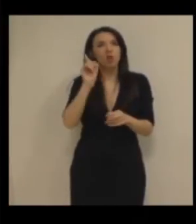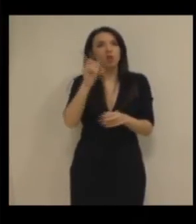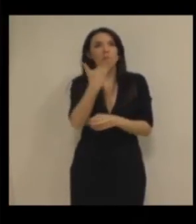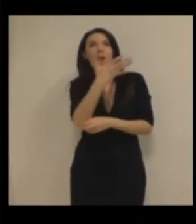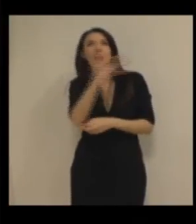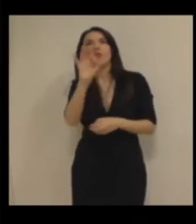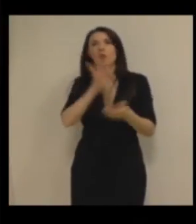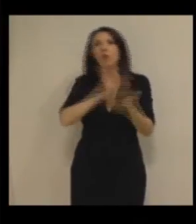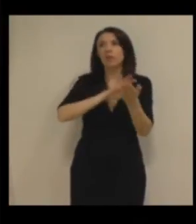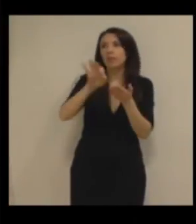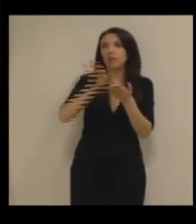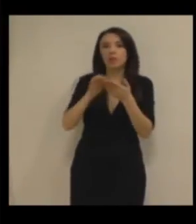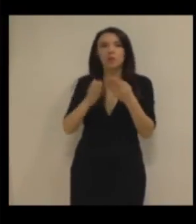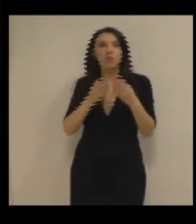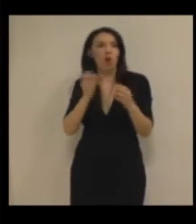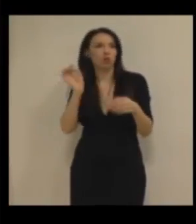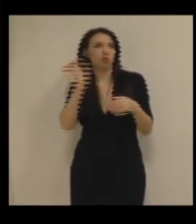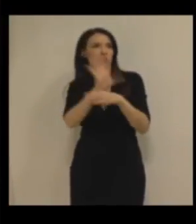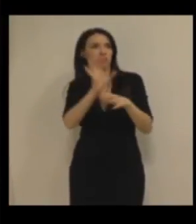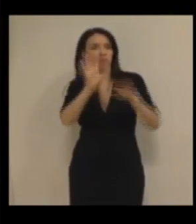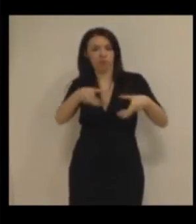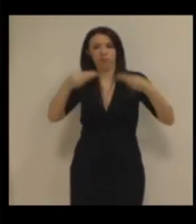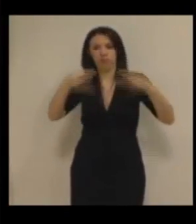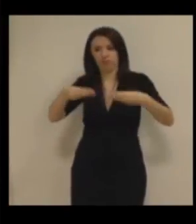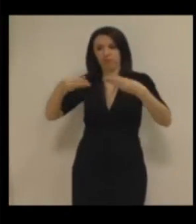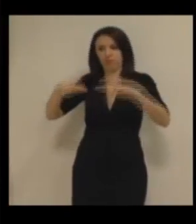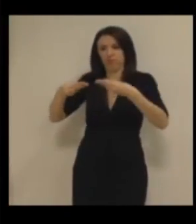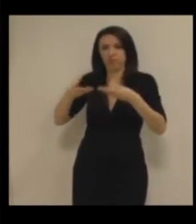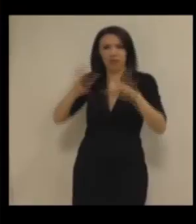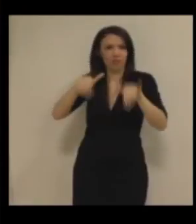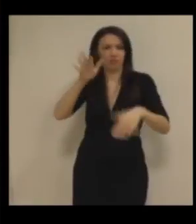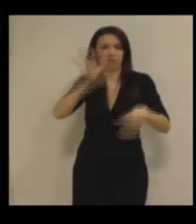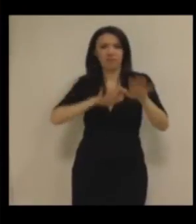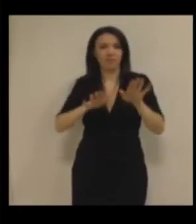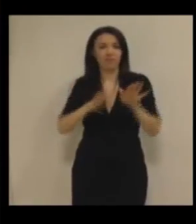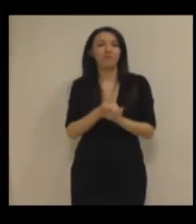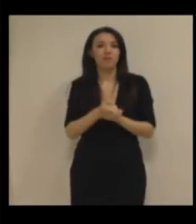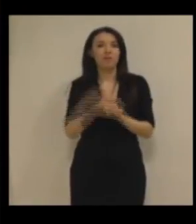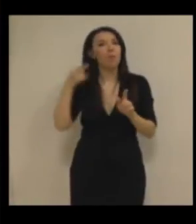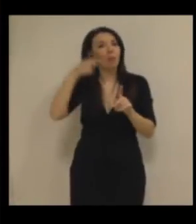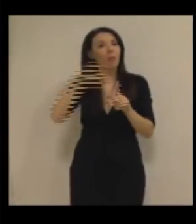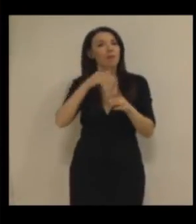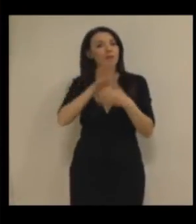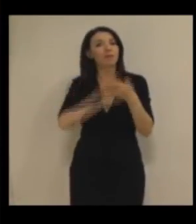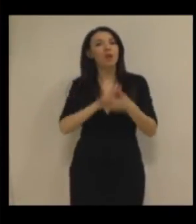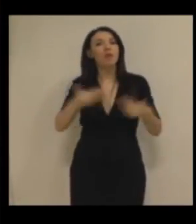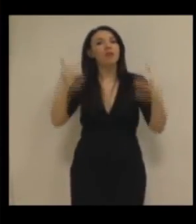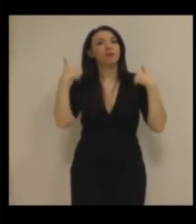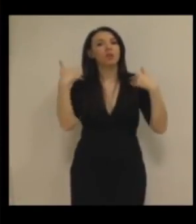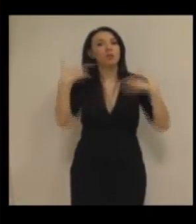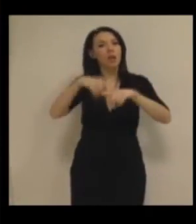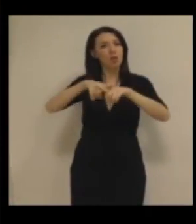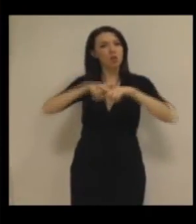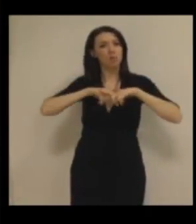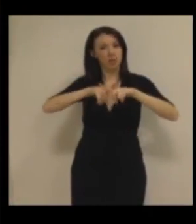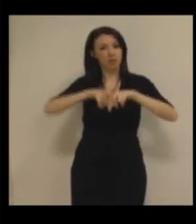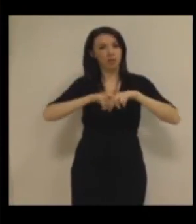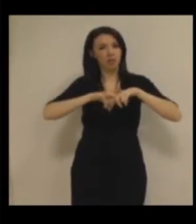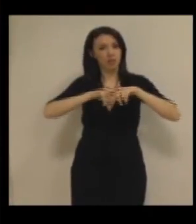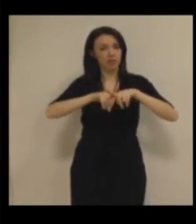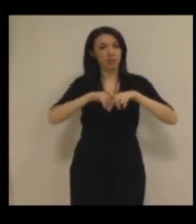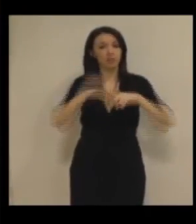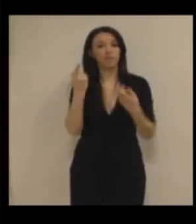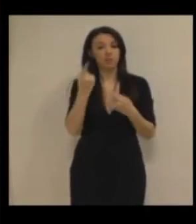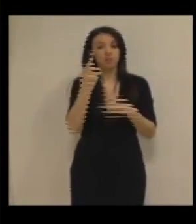50 servicios que le vayan llegando, ¿no? De eso se trata. Al final hablamos de responsabilidad compartida, ¿no? Por un lado,